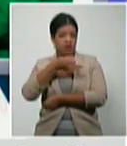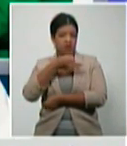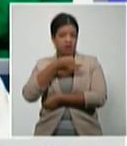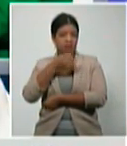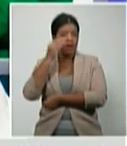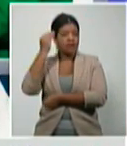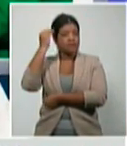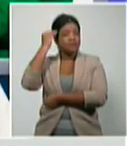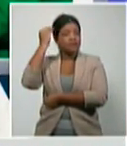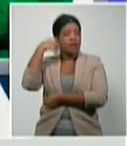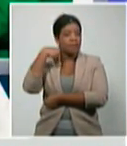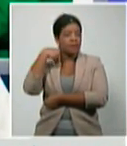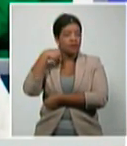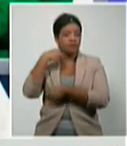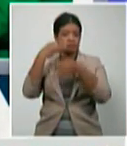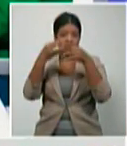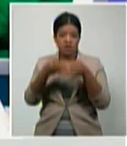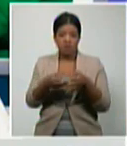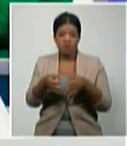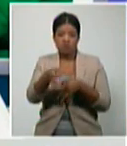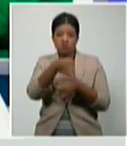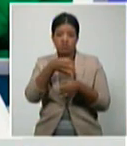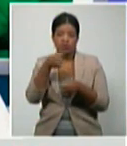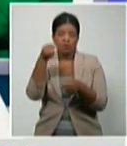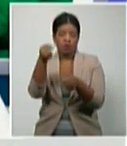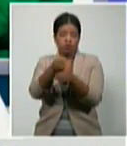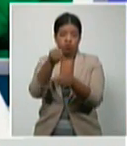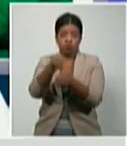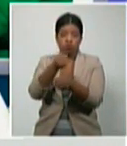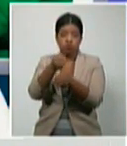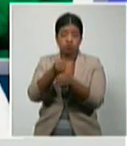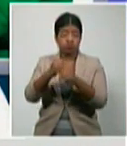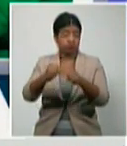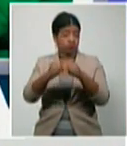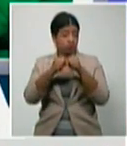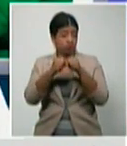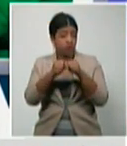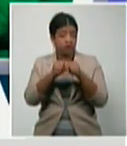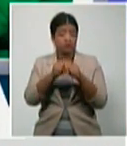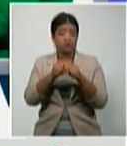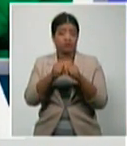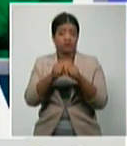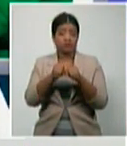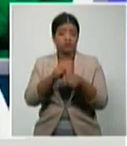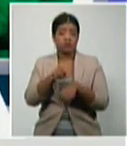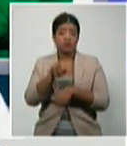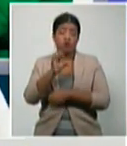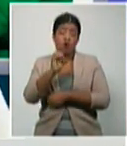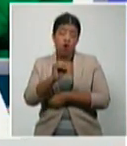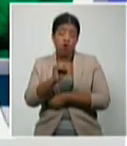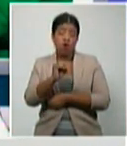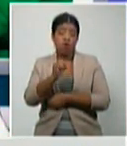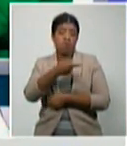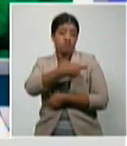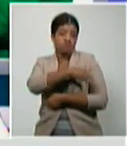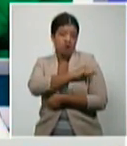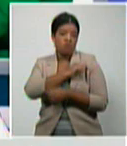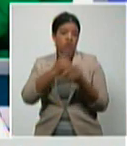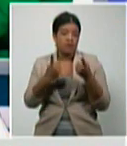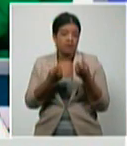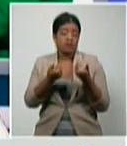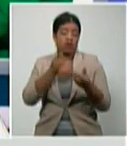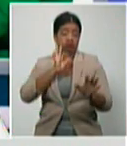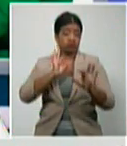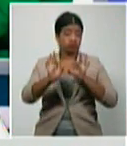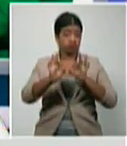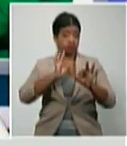dónde se hacen acciones más intensas y donde tal vez haya que hacer más intensas y donde tal vez la población tiene que protegerse más,